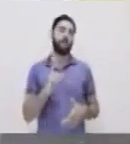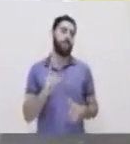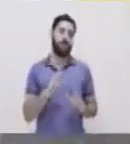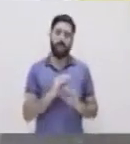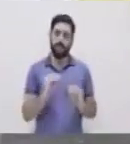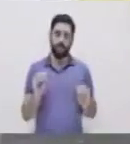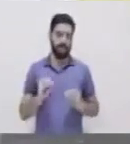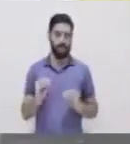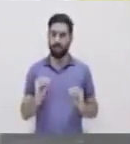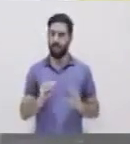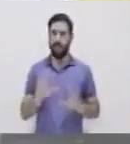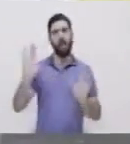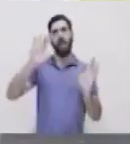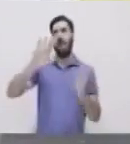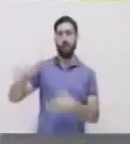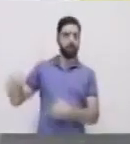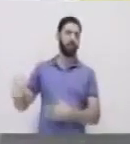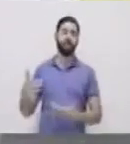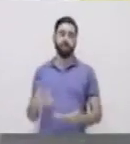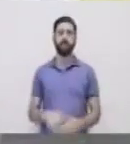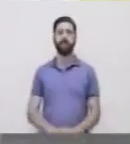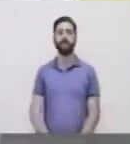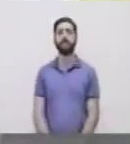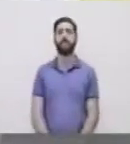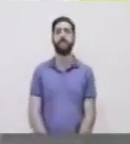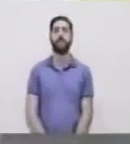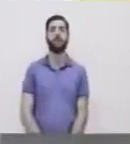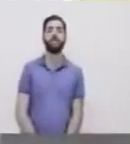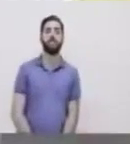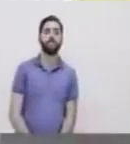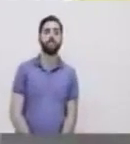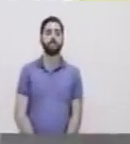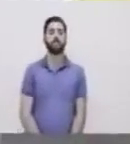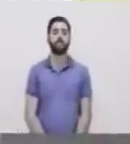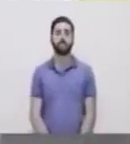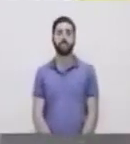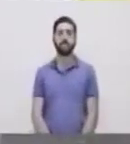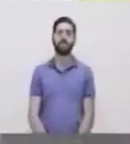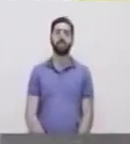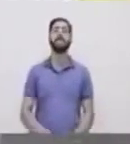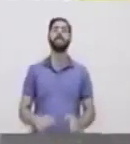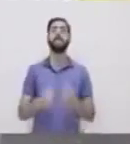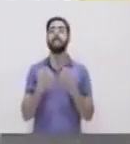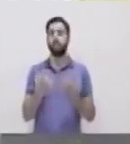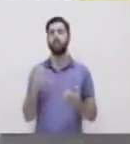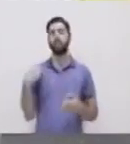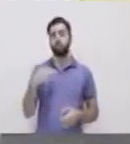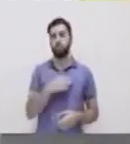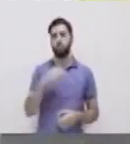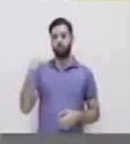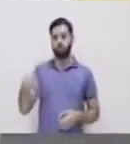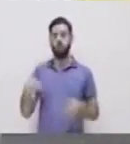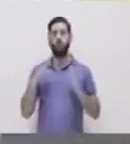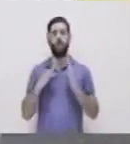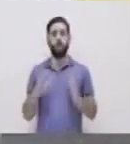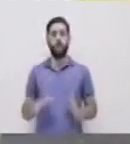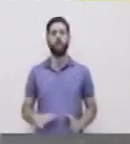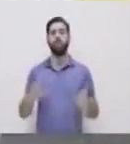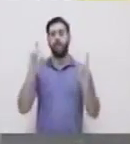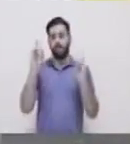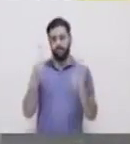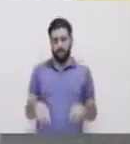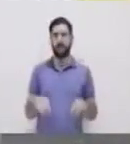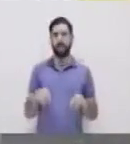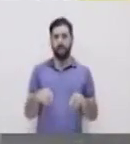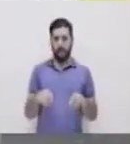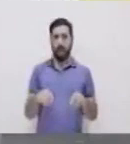¿verdad? Principalmente las normas sociales o el hecho de querer encajar en un lugar. O sea, nosotros como seres humanos pues debemos